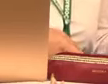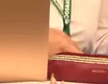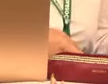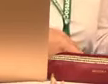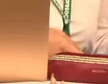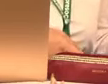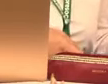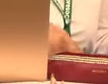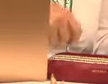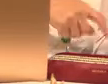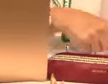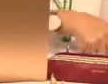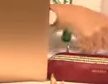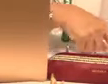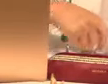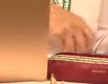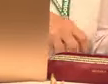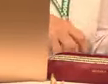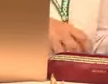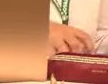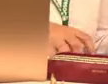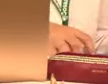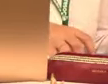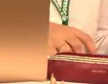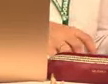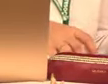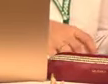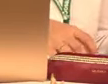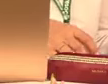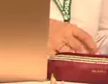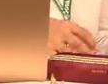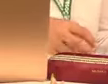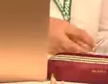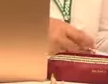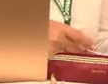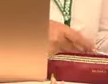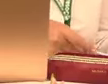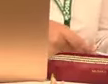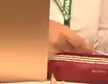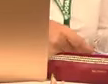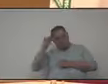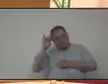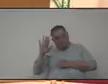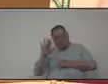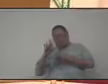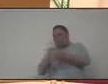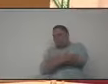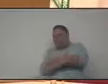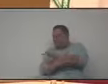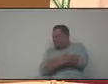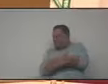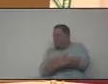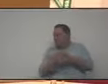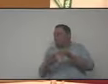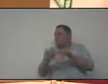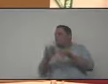financiera. Es decir, lo que yo capto del área financiera, juiciosos,